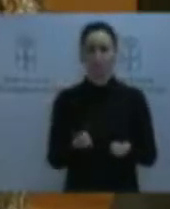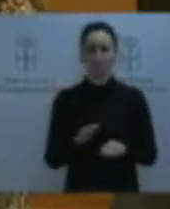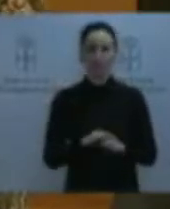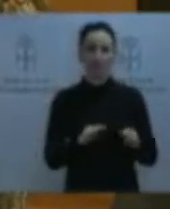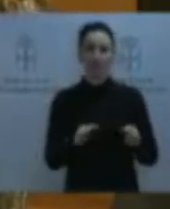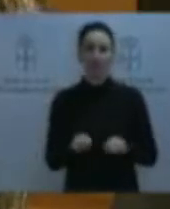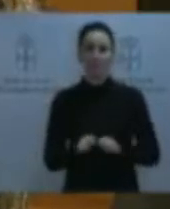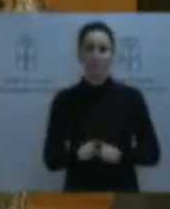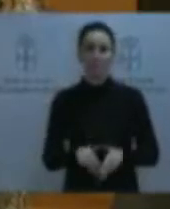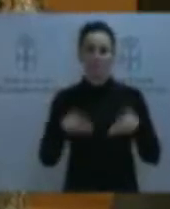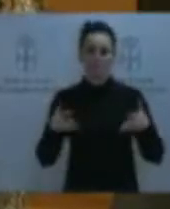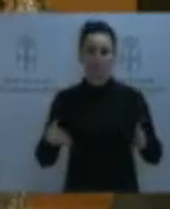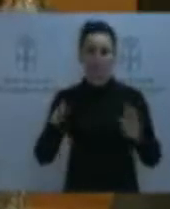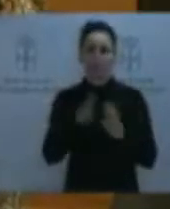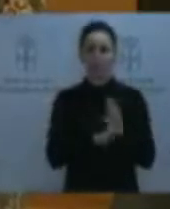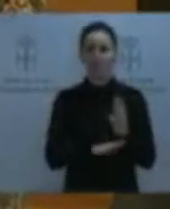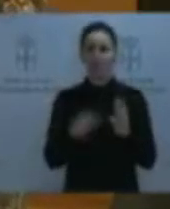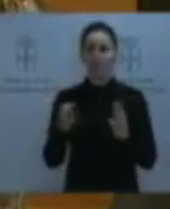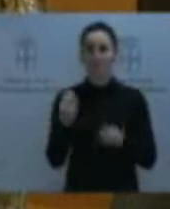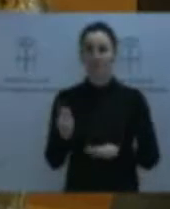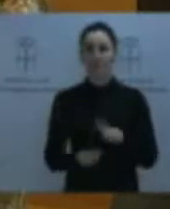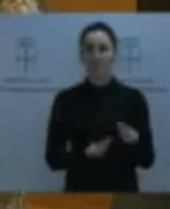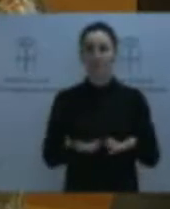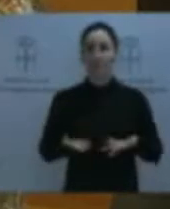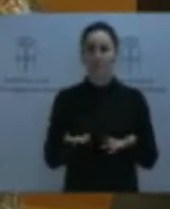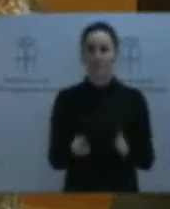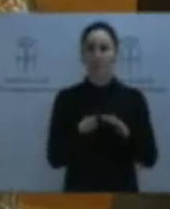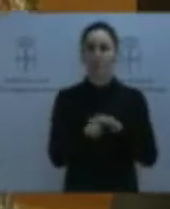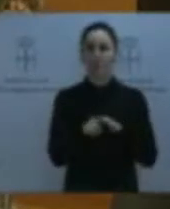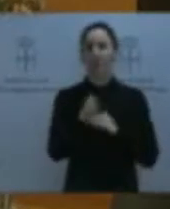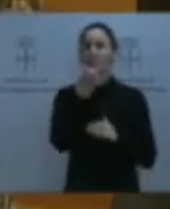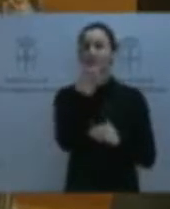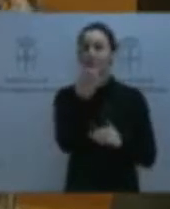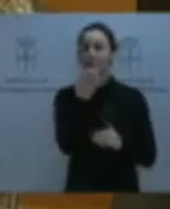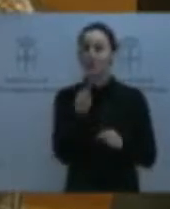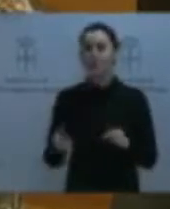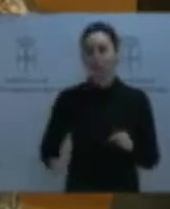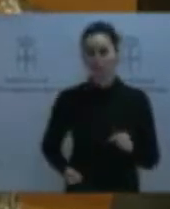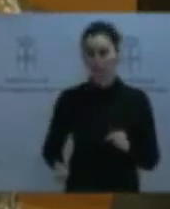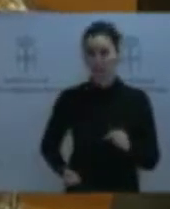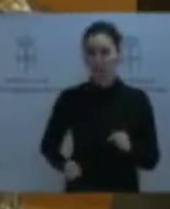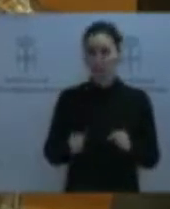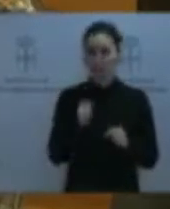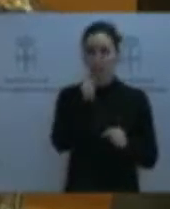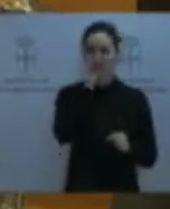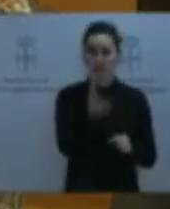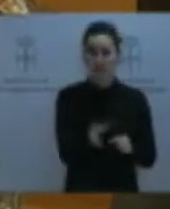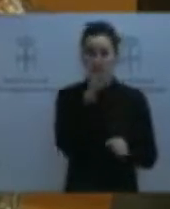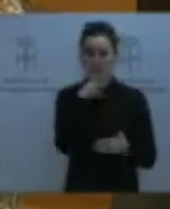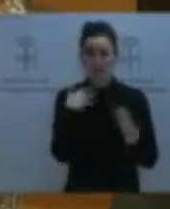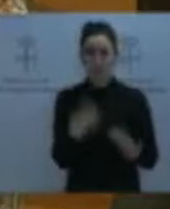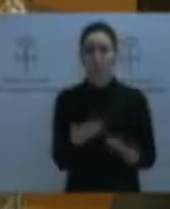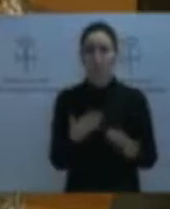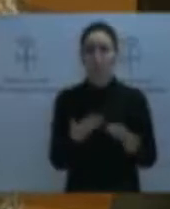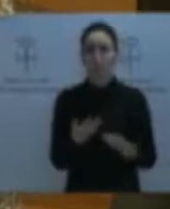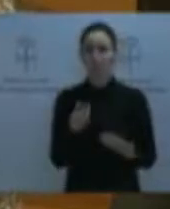van a ayudar a gestionar, por ejemplo, los purines en los próximos años, porque tenemos ahora mismo el 2018